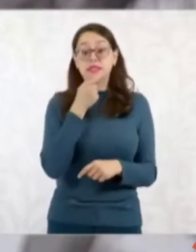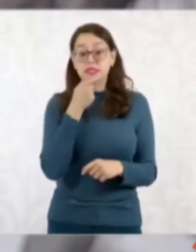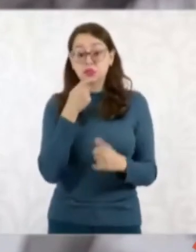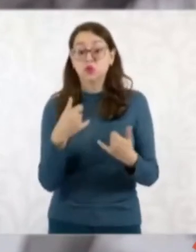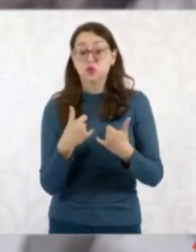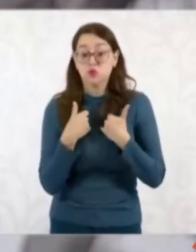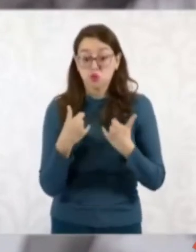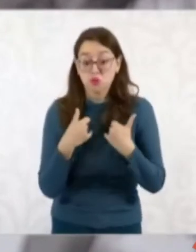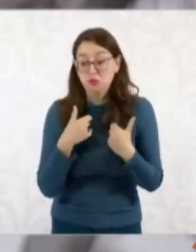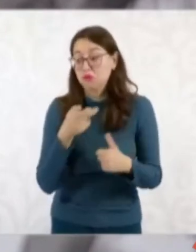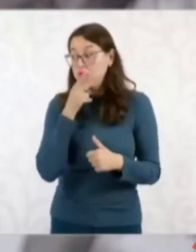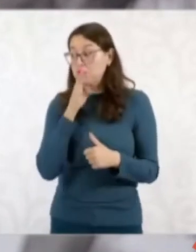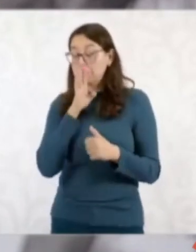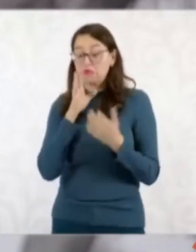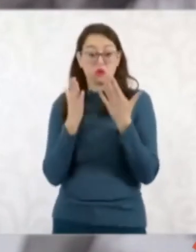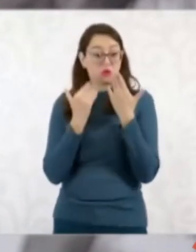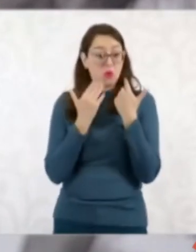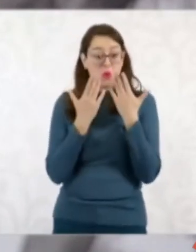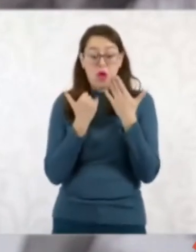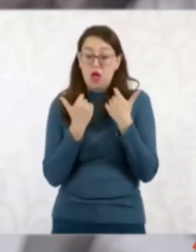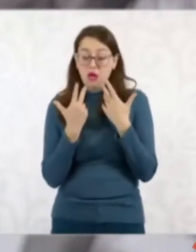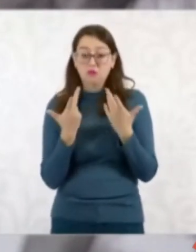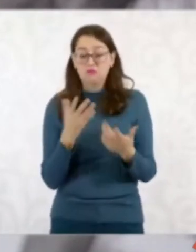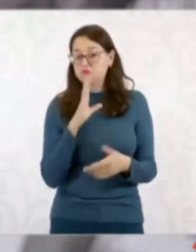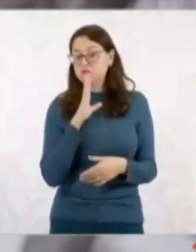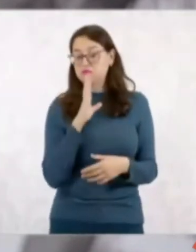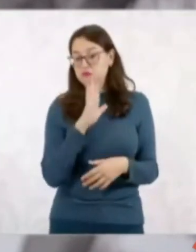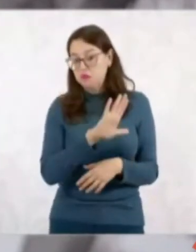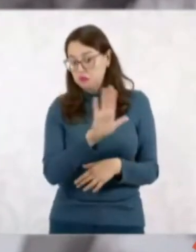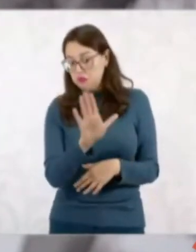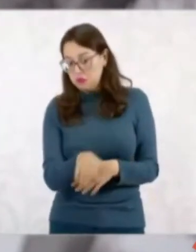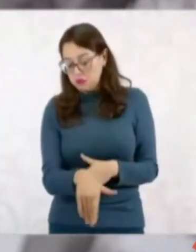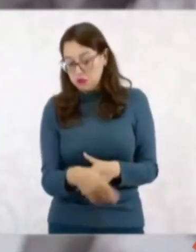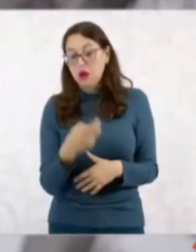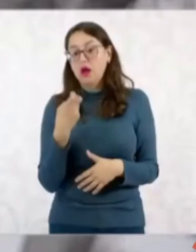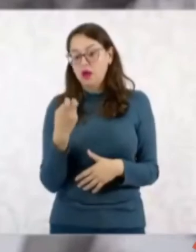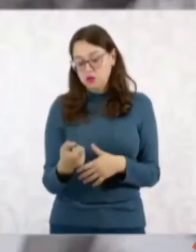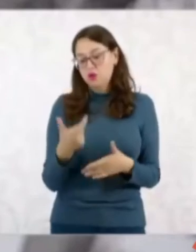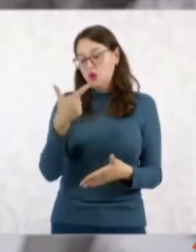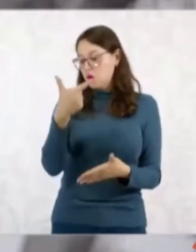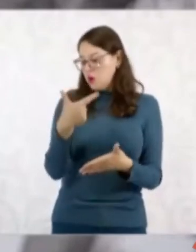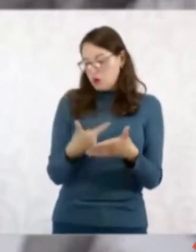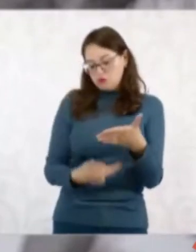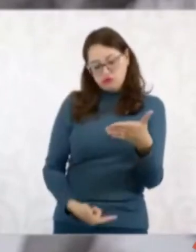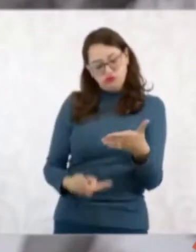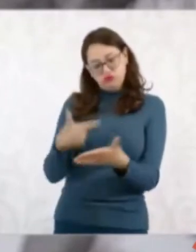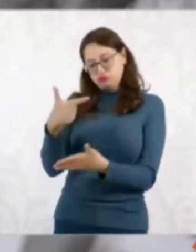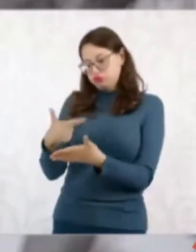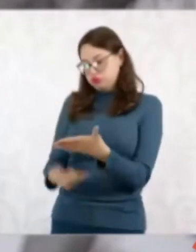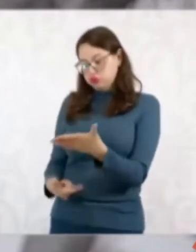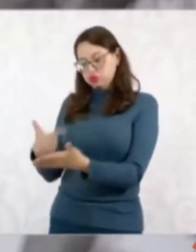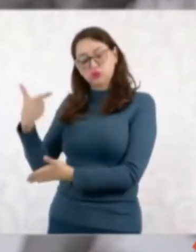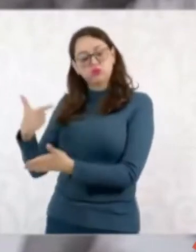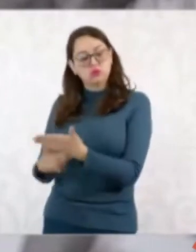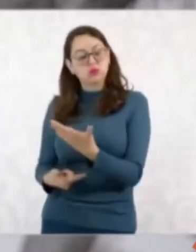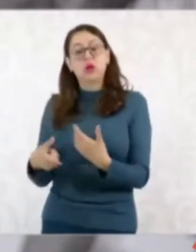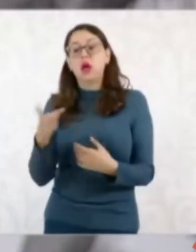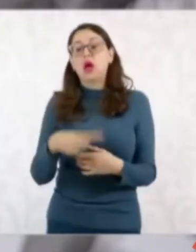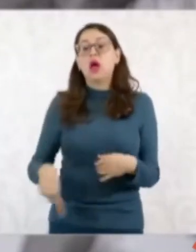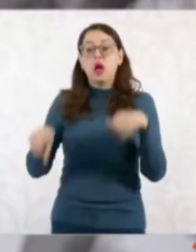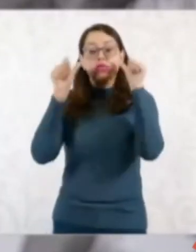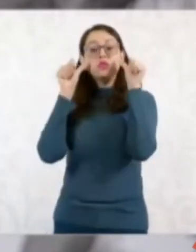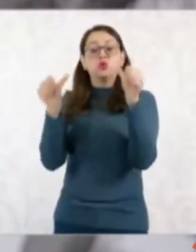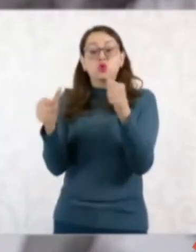A la par se está revisando y actualizando el protocolo de atención a niñas en este sentido, porque es